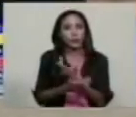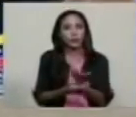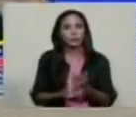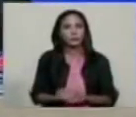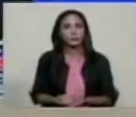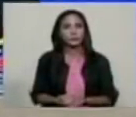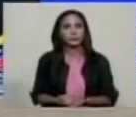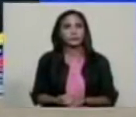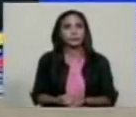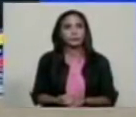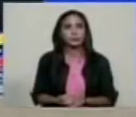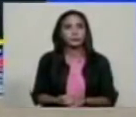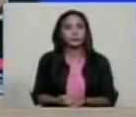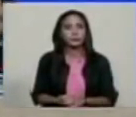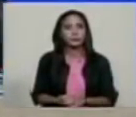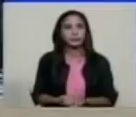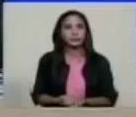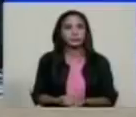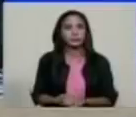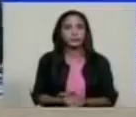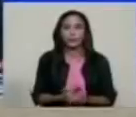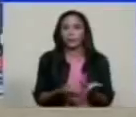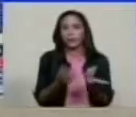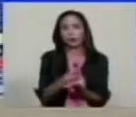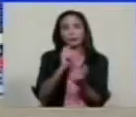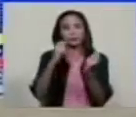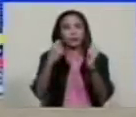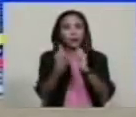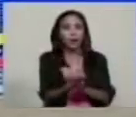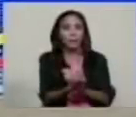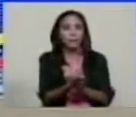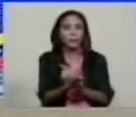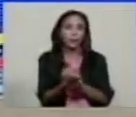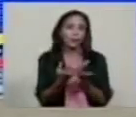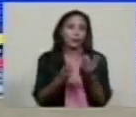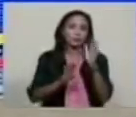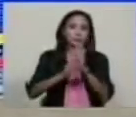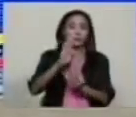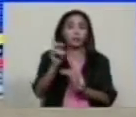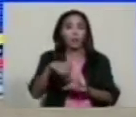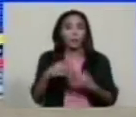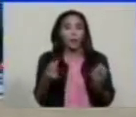para garantizar la diversificación de la economía y de las fuentes de riqueza.